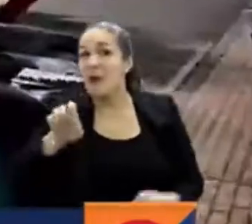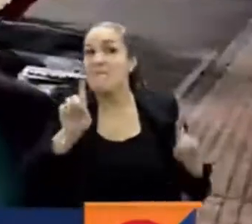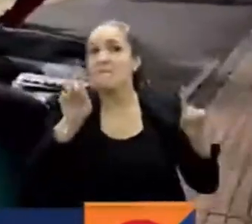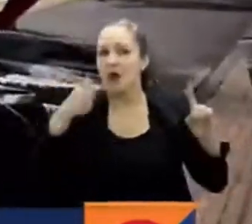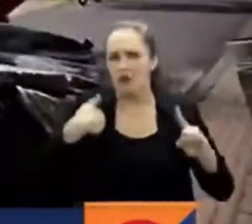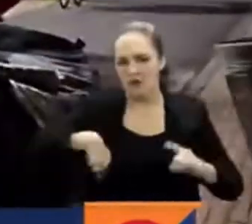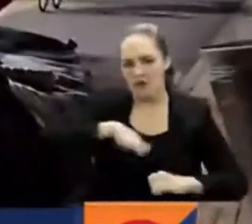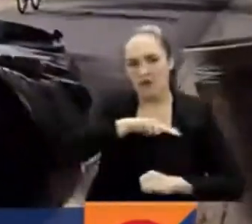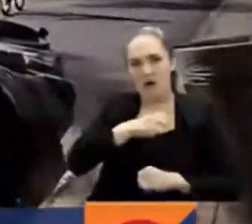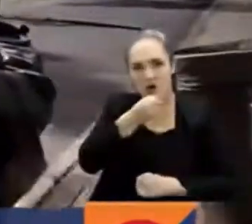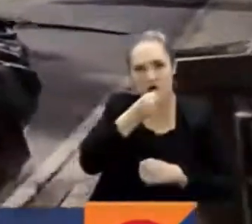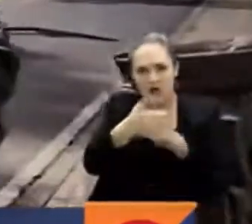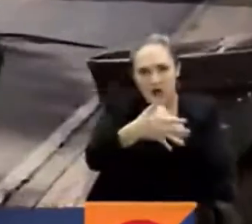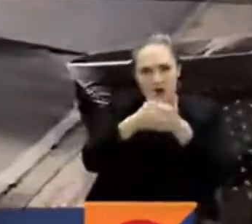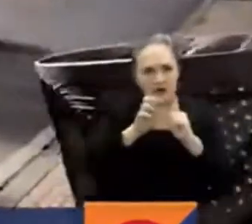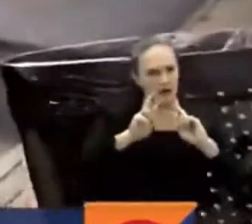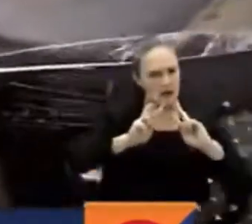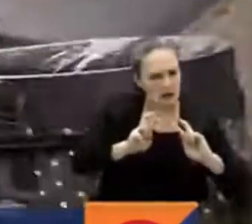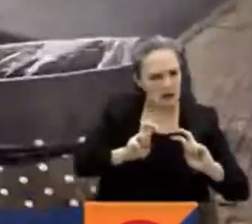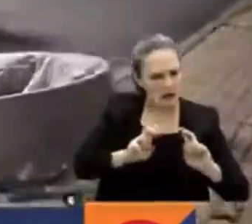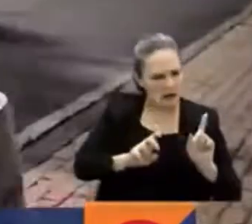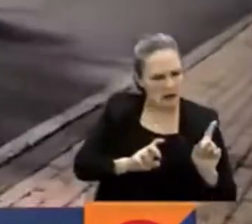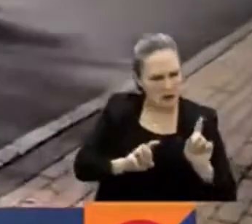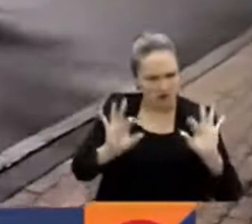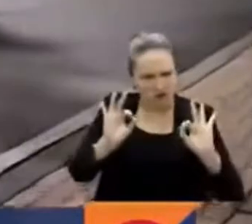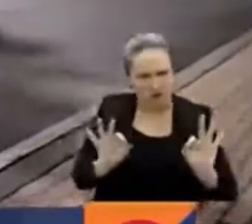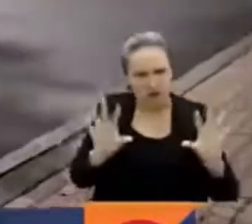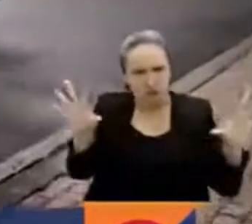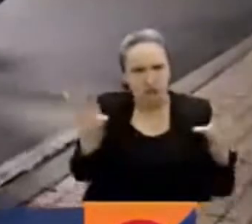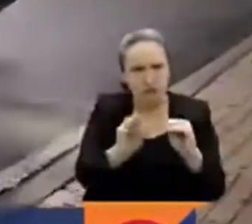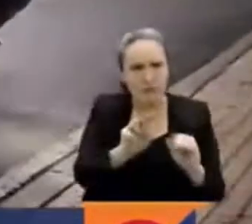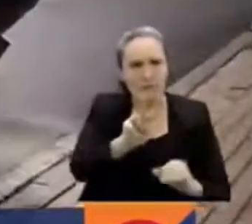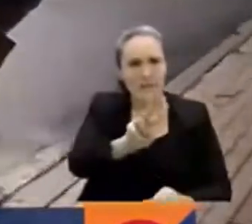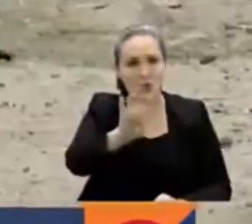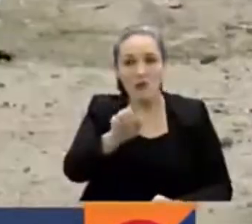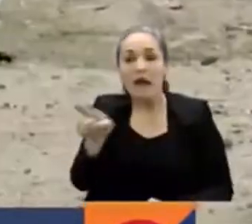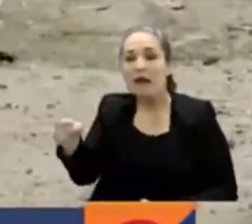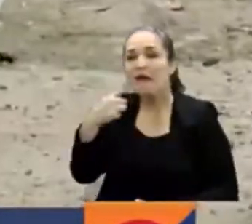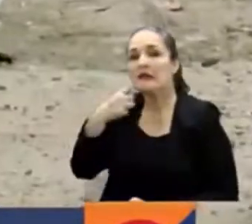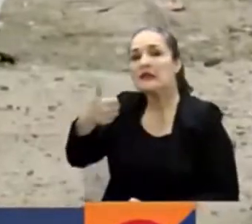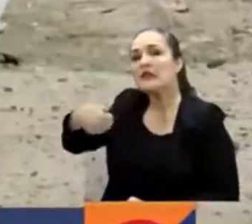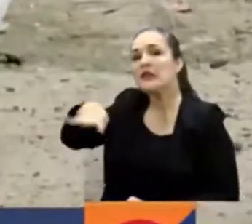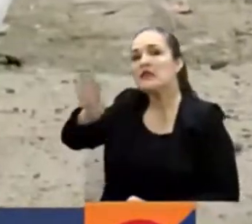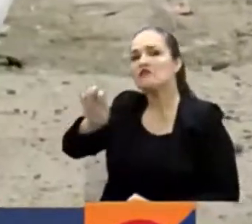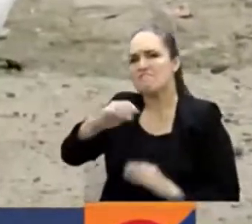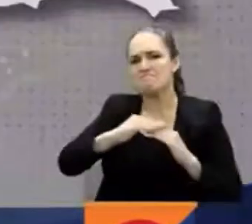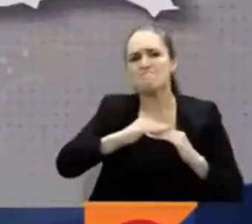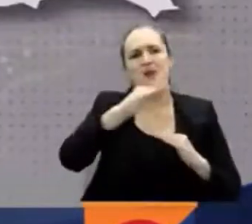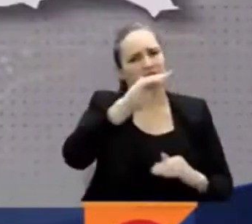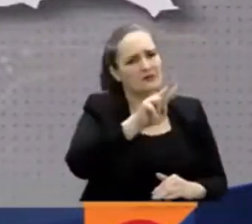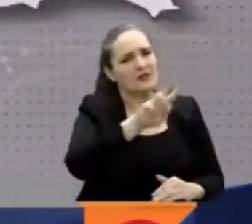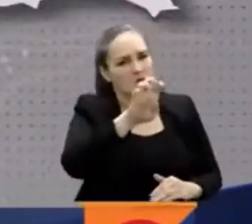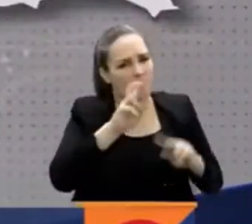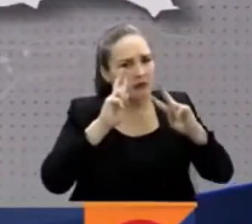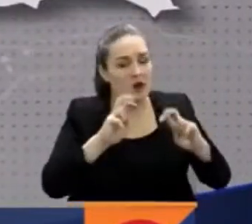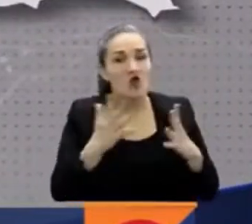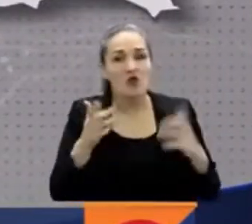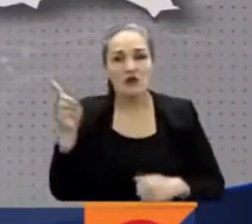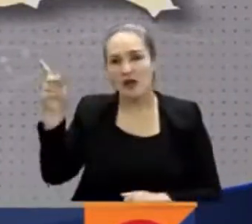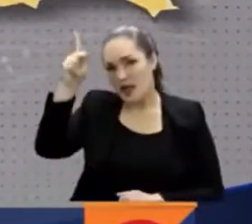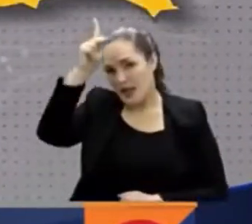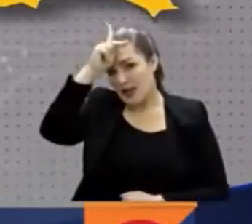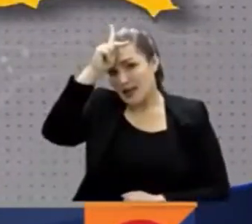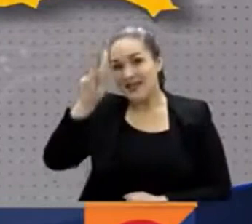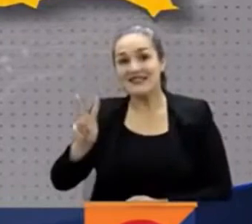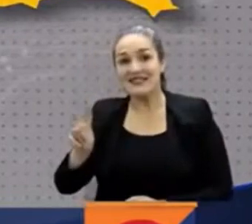casos de personas asesinadas en similares condiciones a las reportadas por las autoridades. Las localidades donde los han encontrado son Kennedy con